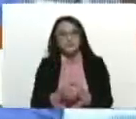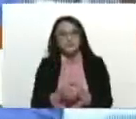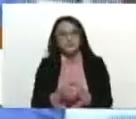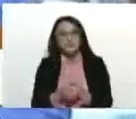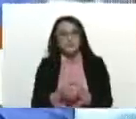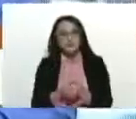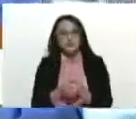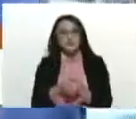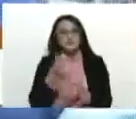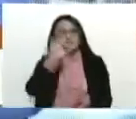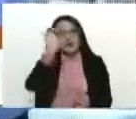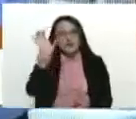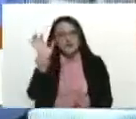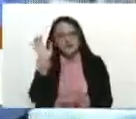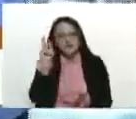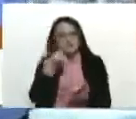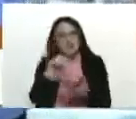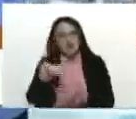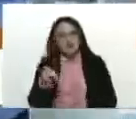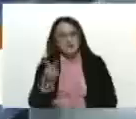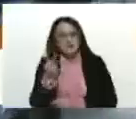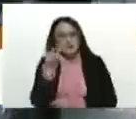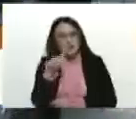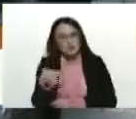editados acá en Venezuela pueblo